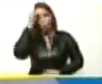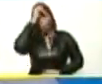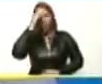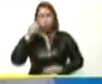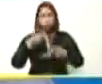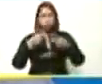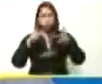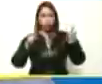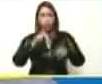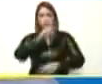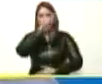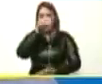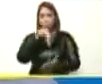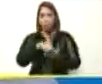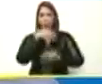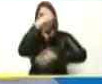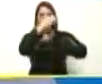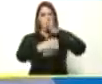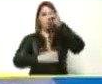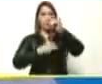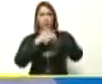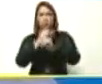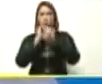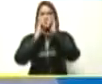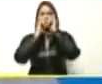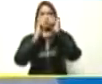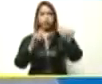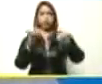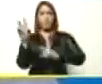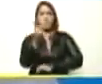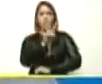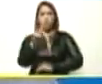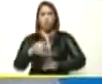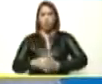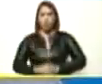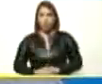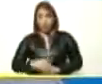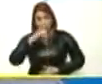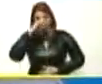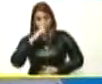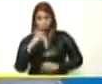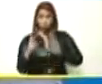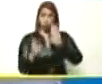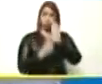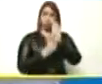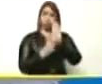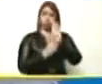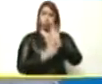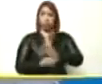nacional, e internacional, de Venezuela, un año, verdaderamente,